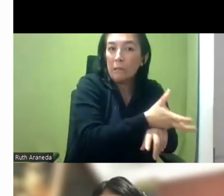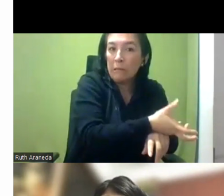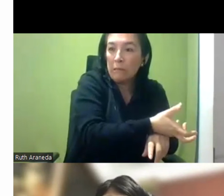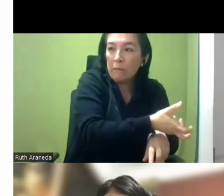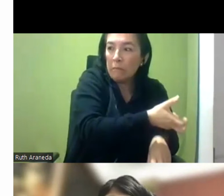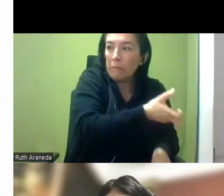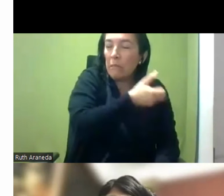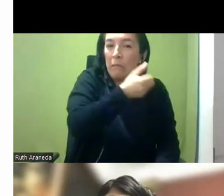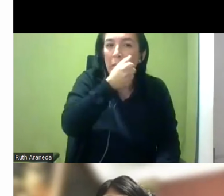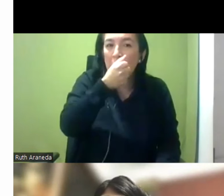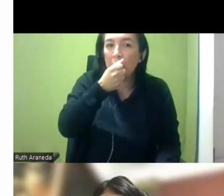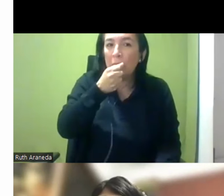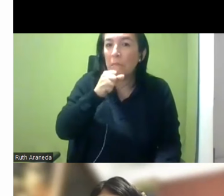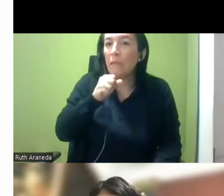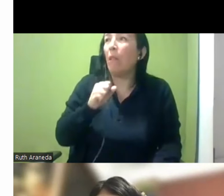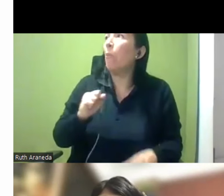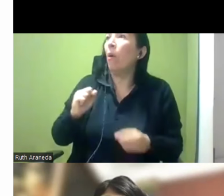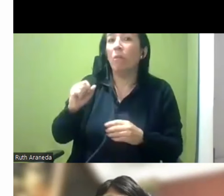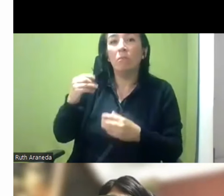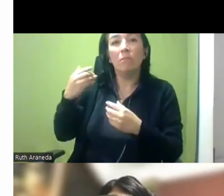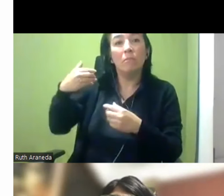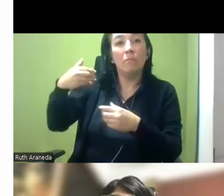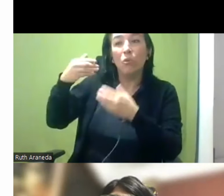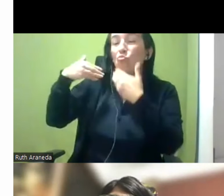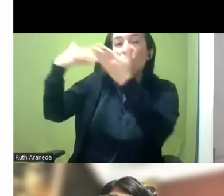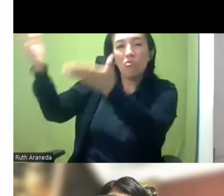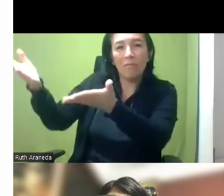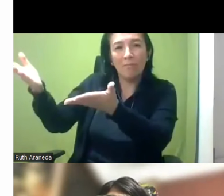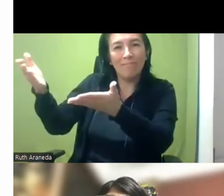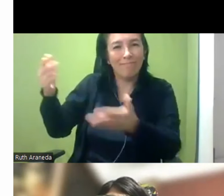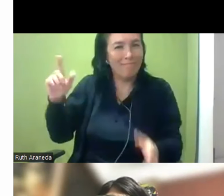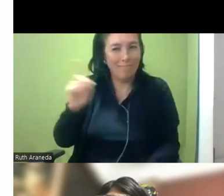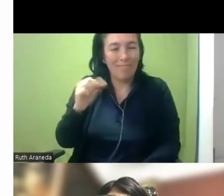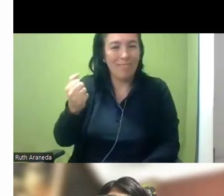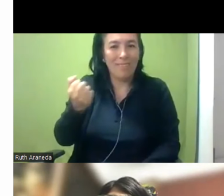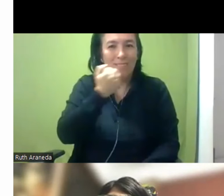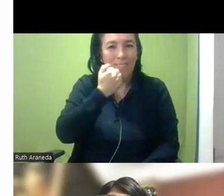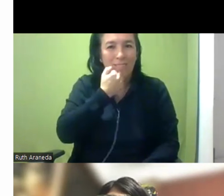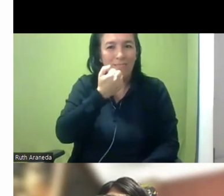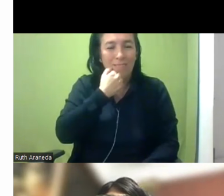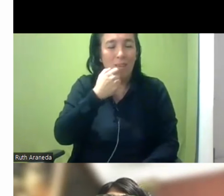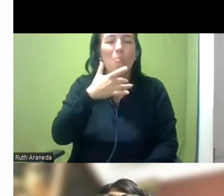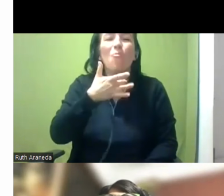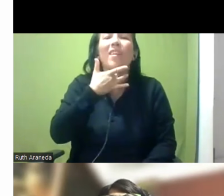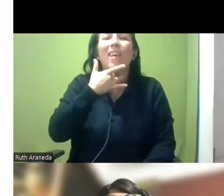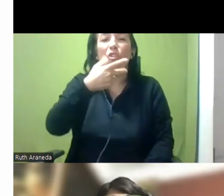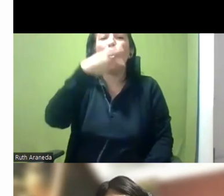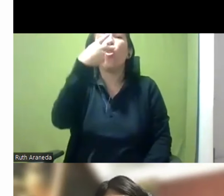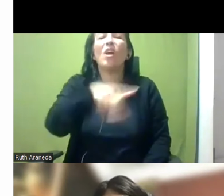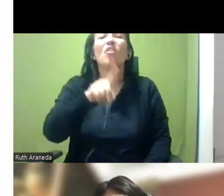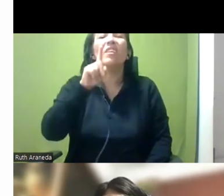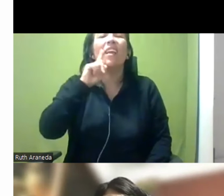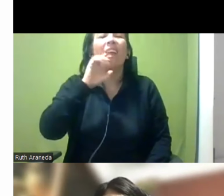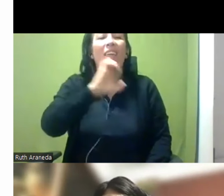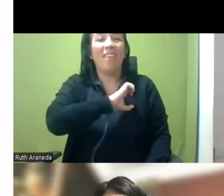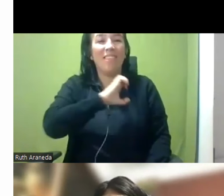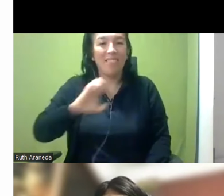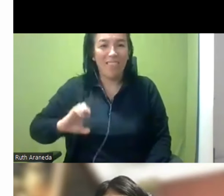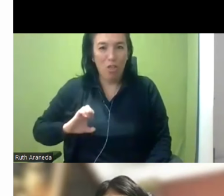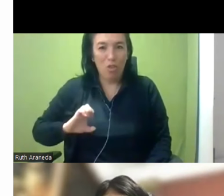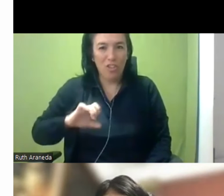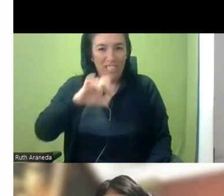porque todo material arqueológico pertenece al Estado chileno y por eso el Estado chileno establece museos